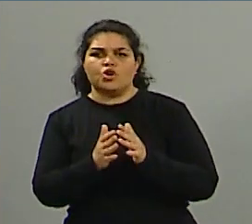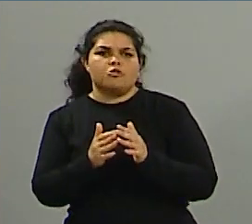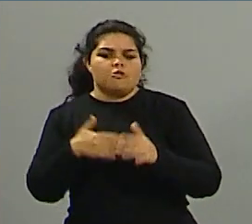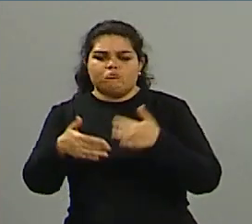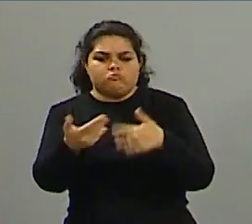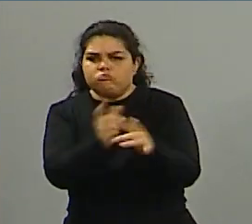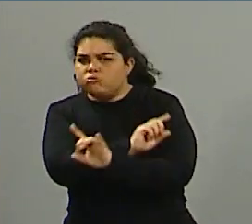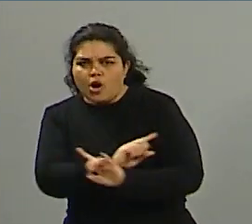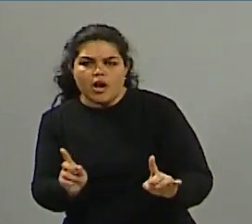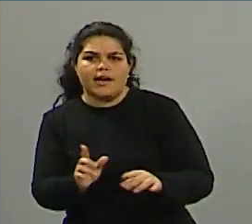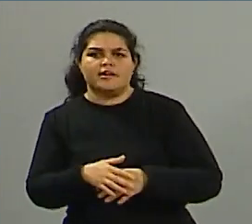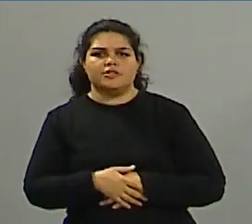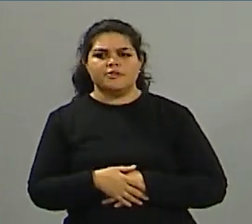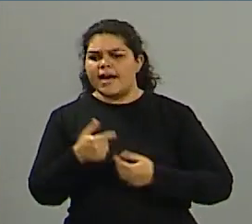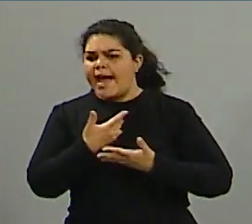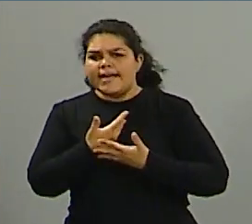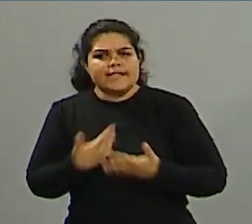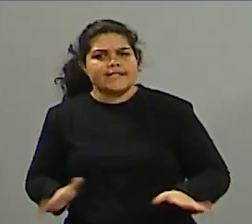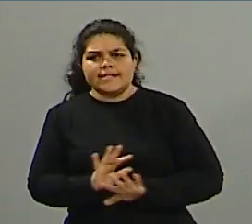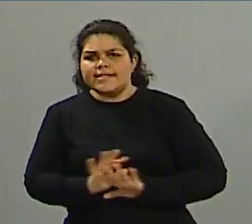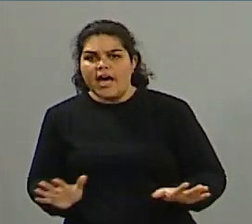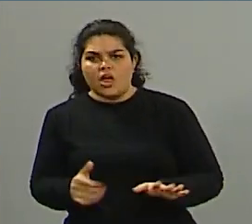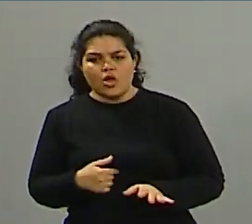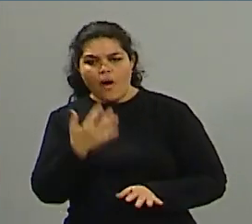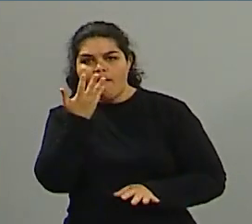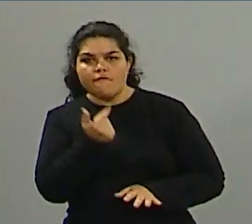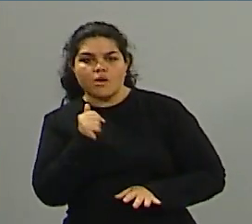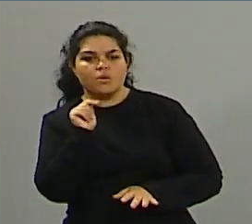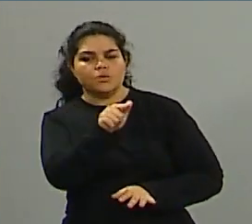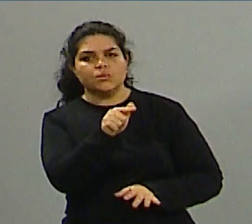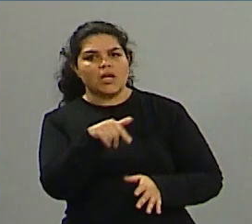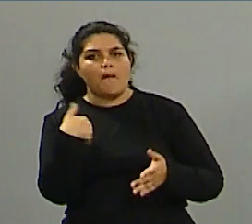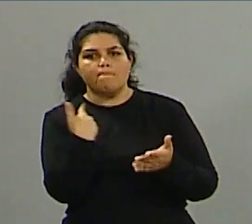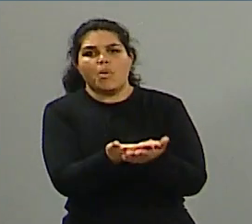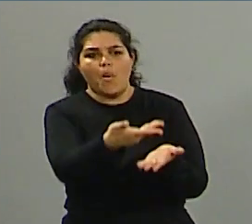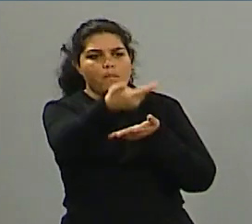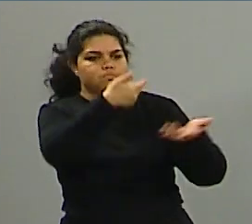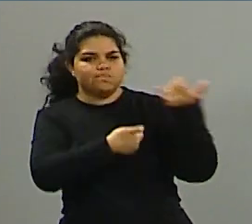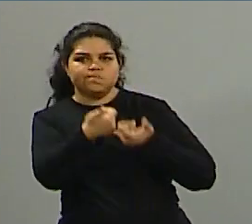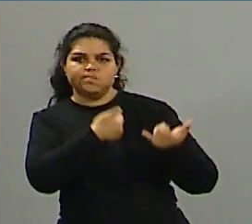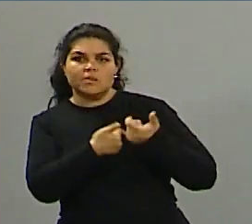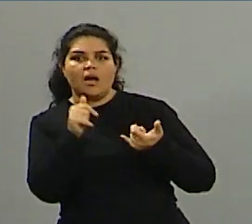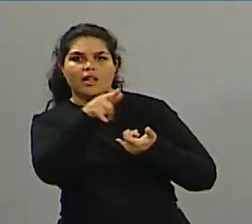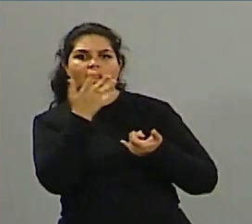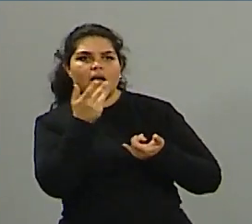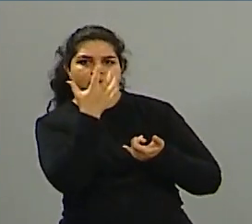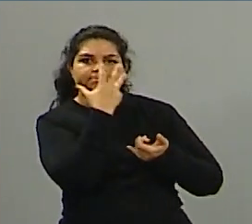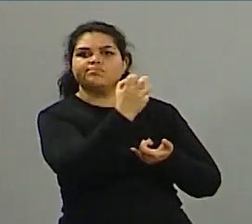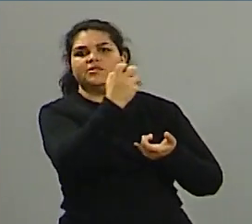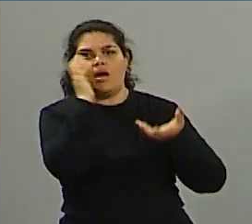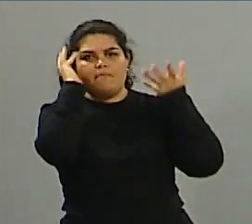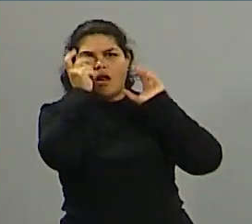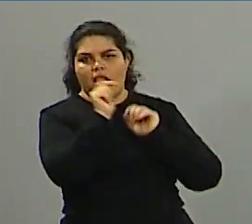voto y fue muy particular en este caso. Justamente vos hacías referencia a estas ganas de participar, que me parece que es lo